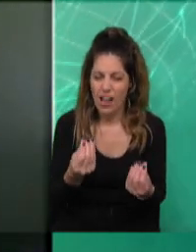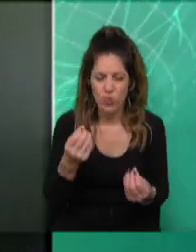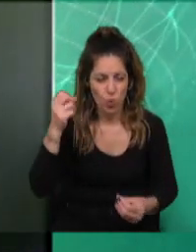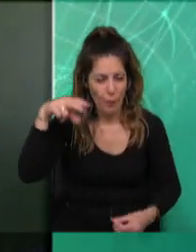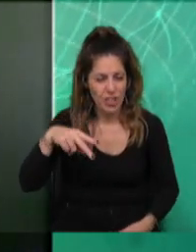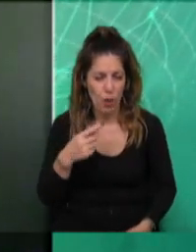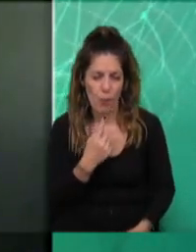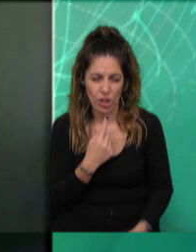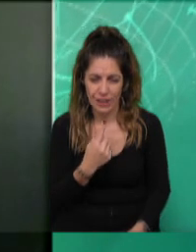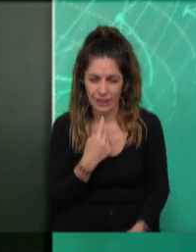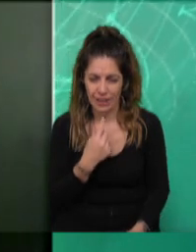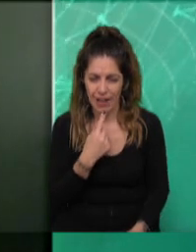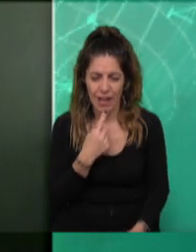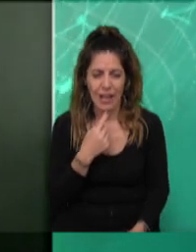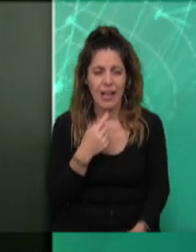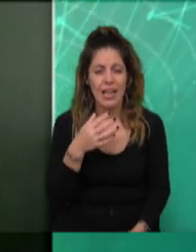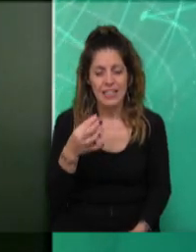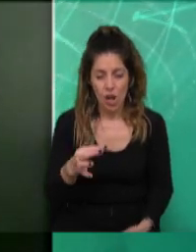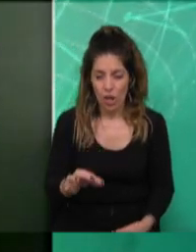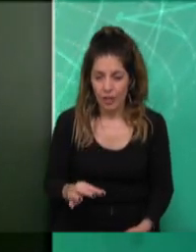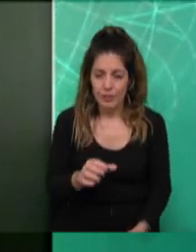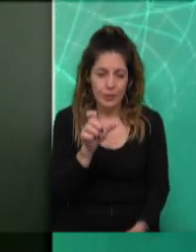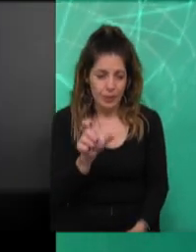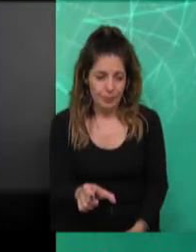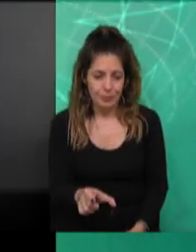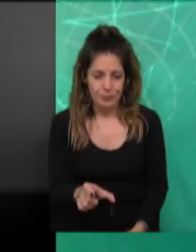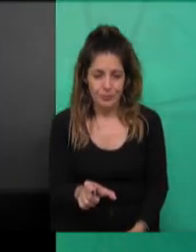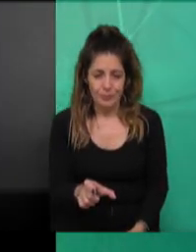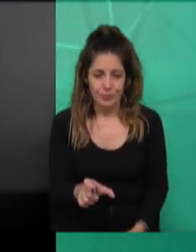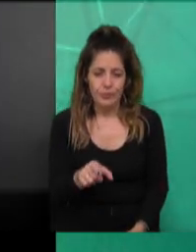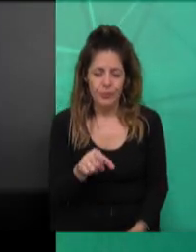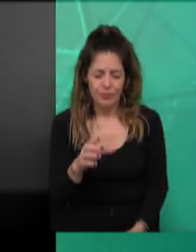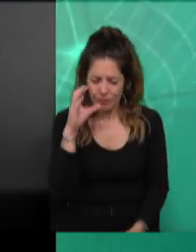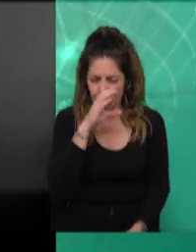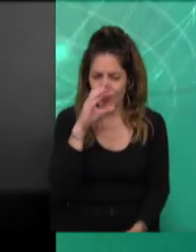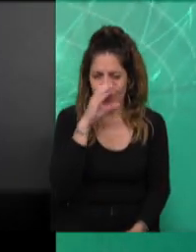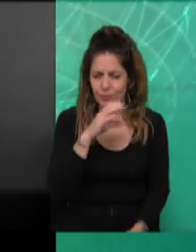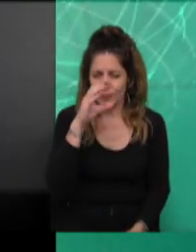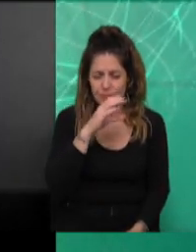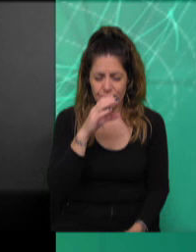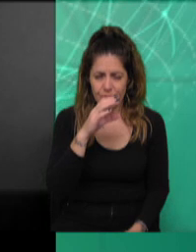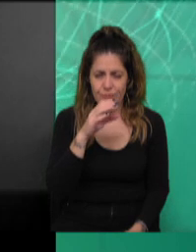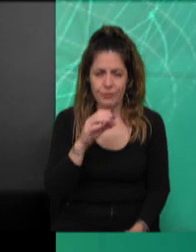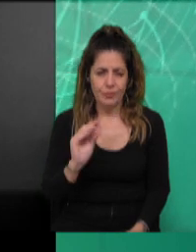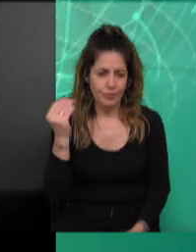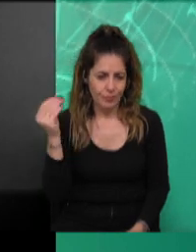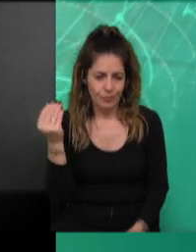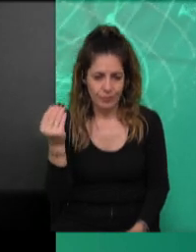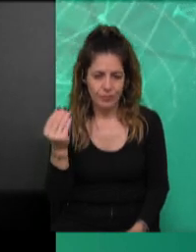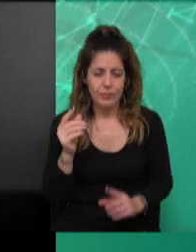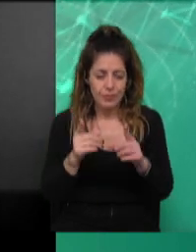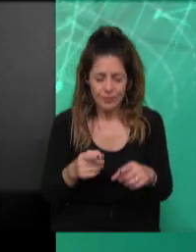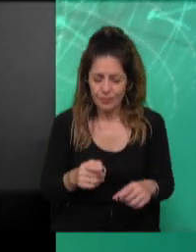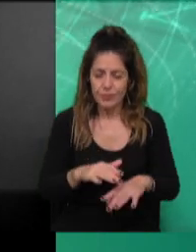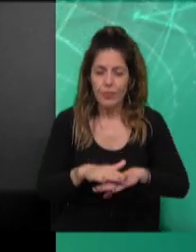política eh se lo describe como una persona con esa curiosidad muy de su juventud y también a nivel